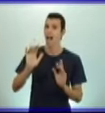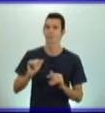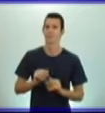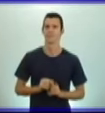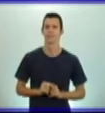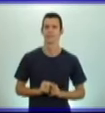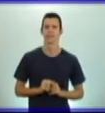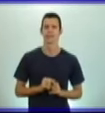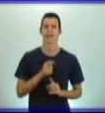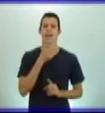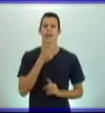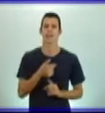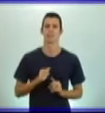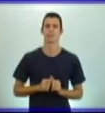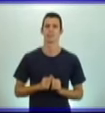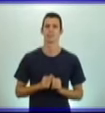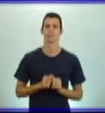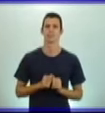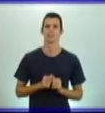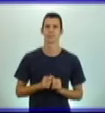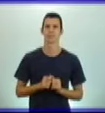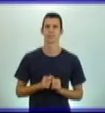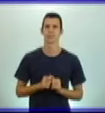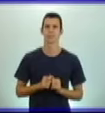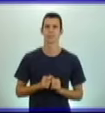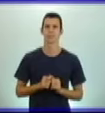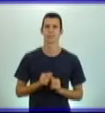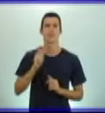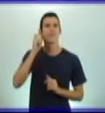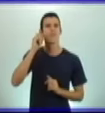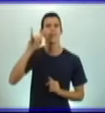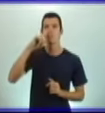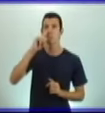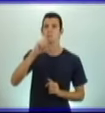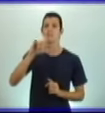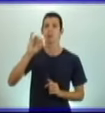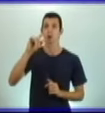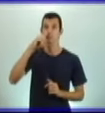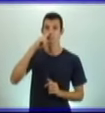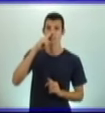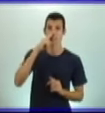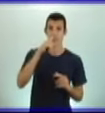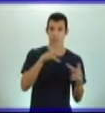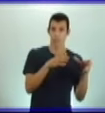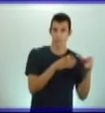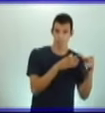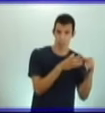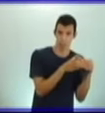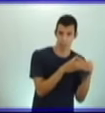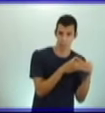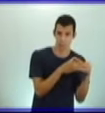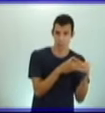es impar si en estos casos sucede que las imágenes son opuestas.